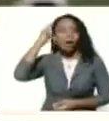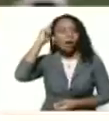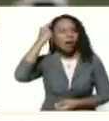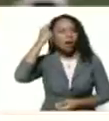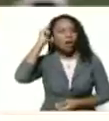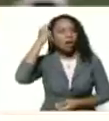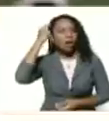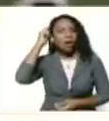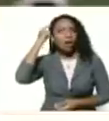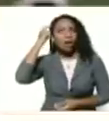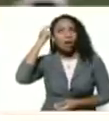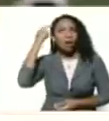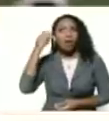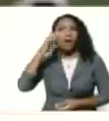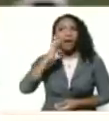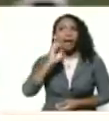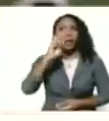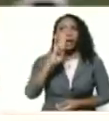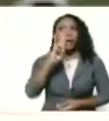Ernesto Villegas,